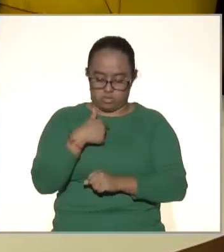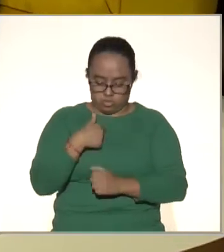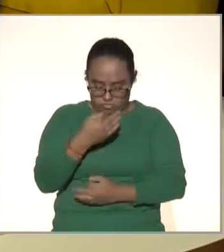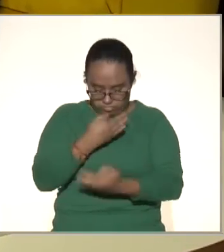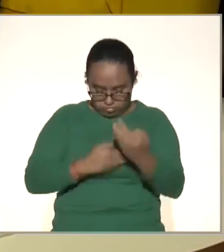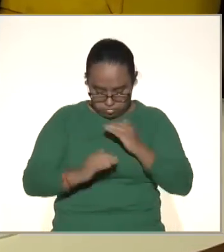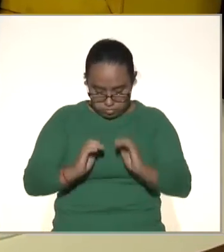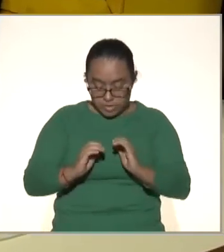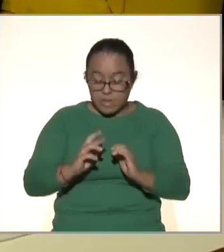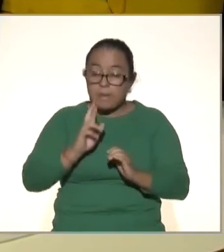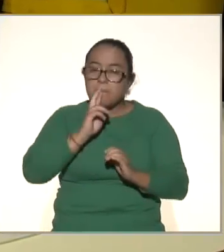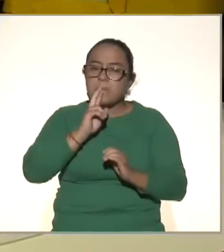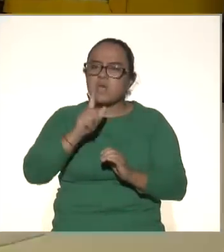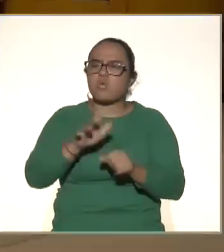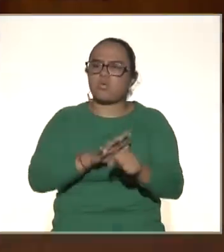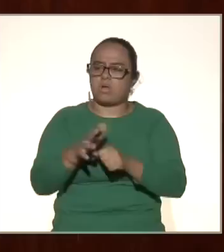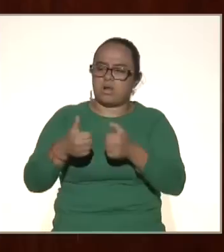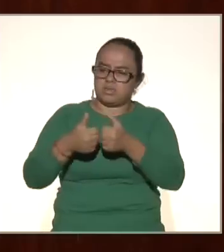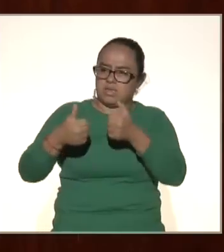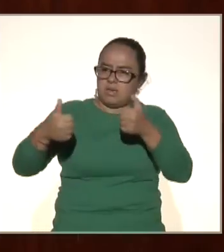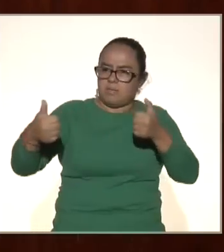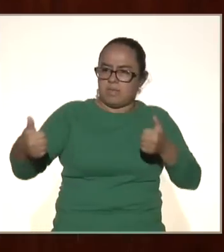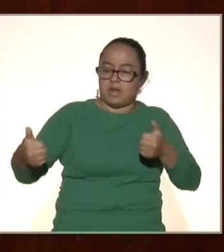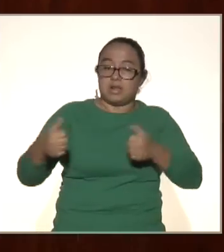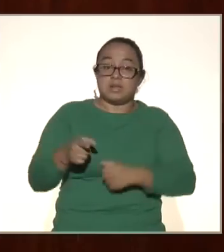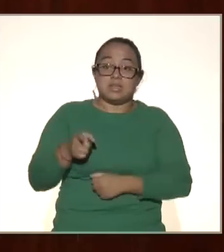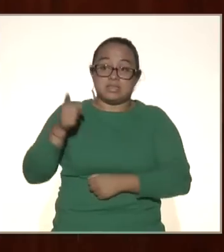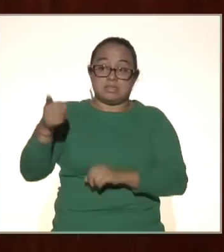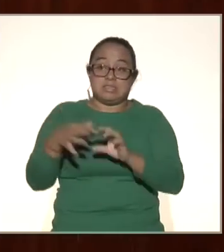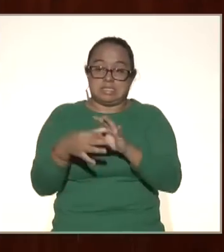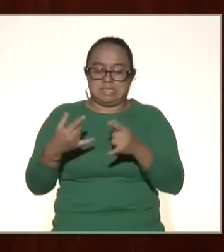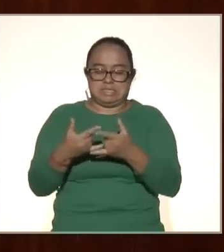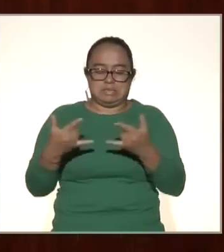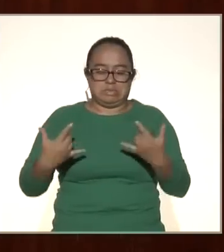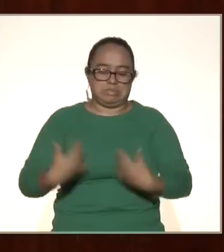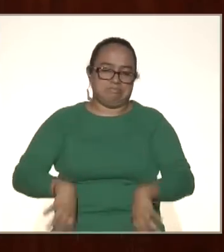es tomar distancia, ¿no? Me parece muy fuerte su relato